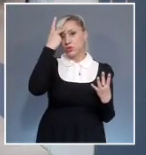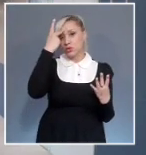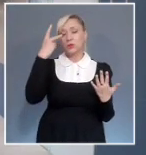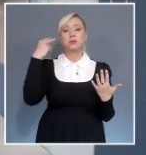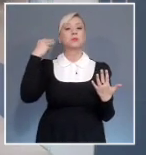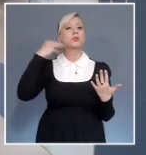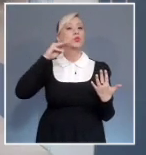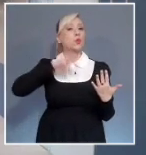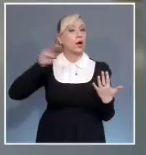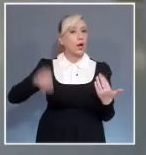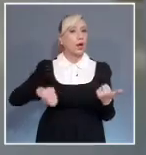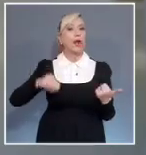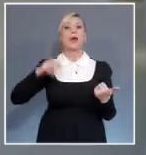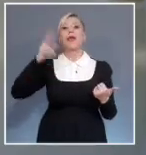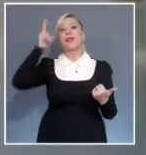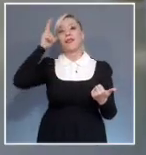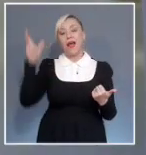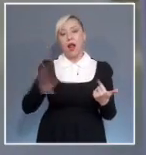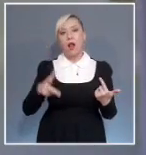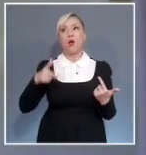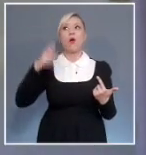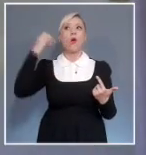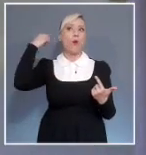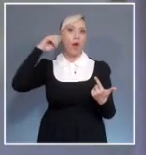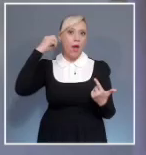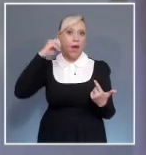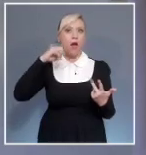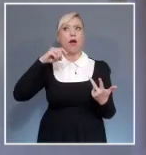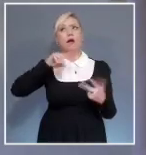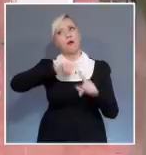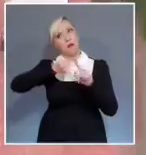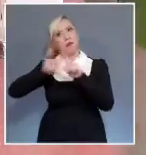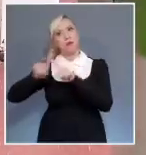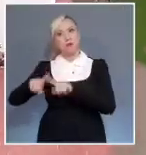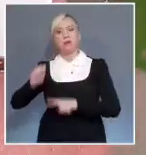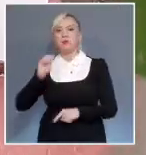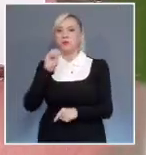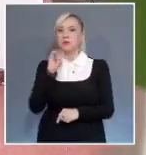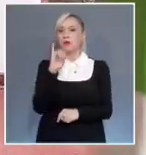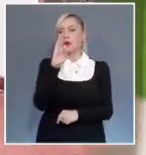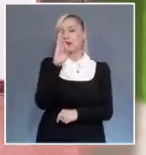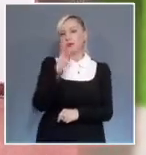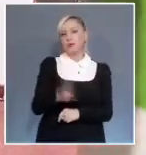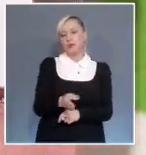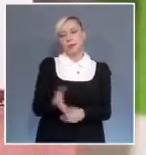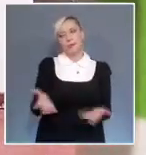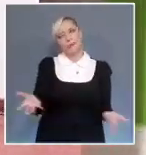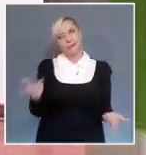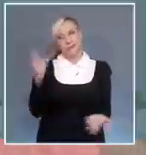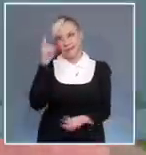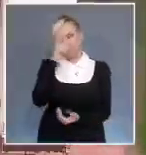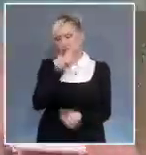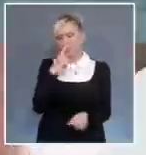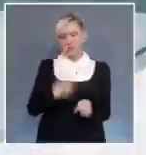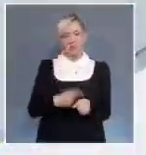y Oaxaca, entre otros. Para el canal del Poder Judicial de la Federación, Rosy García.